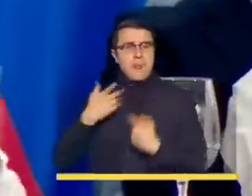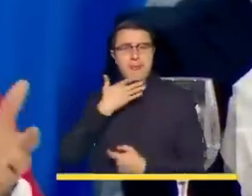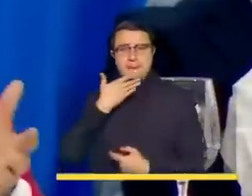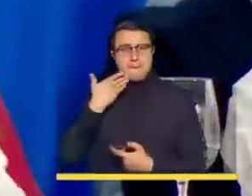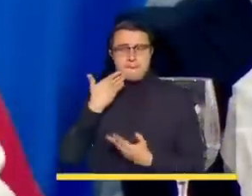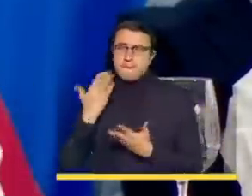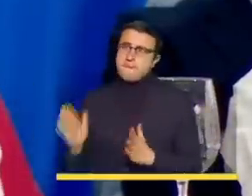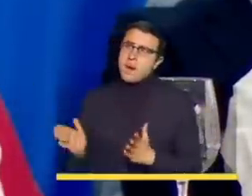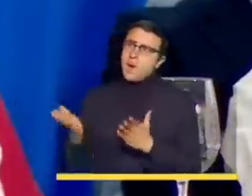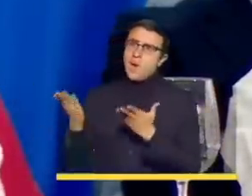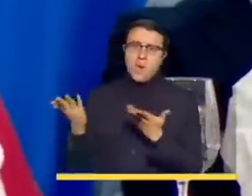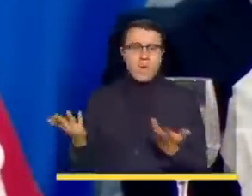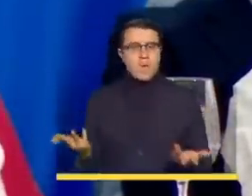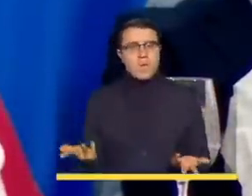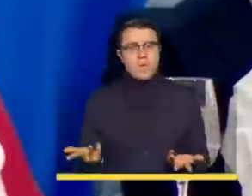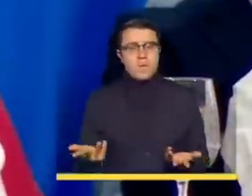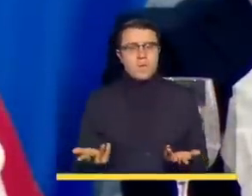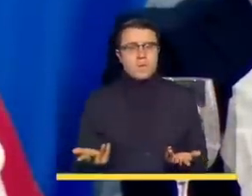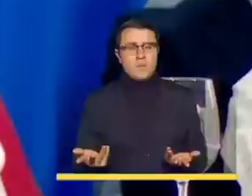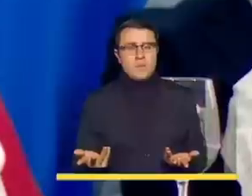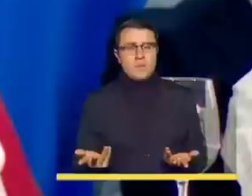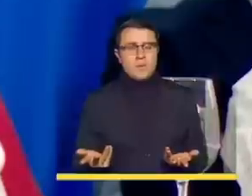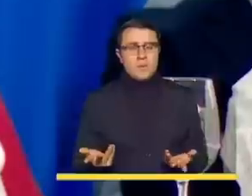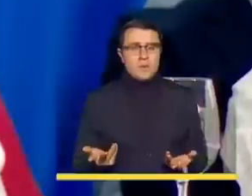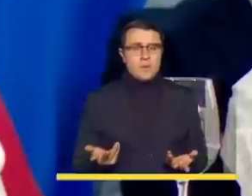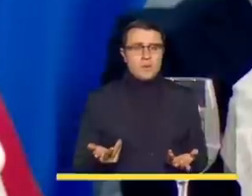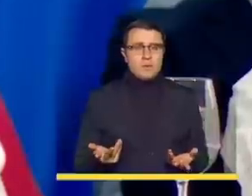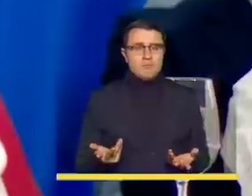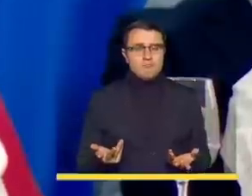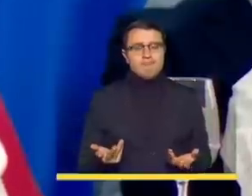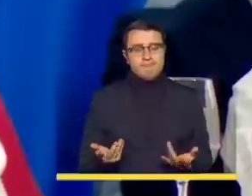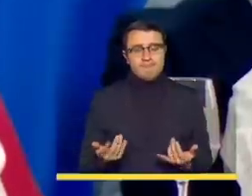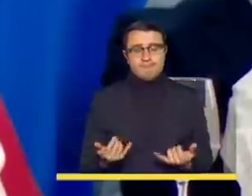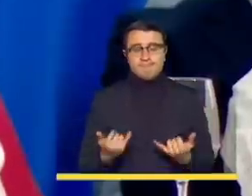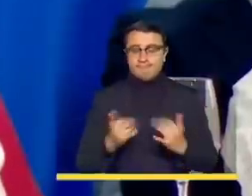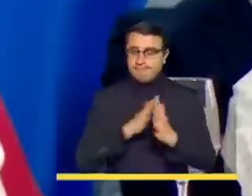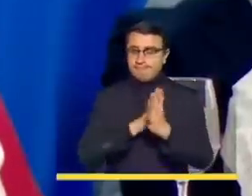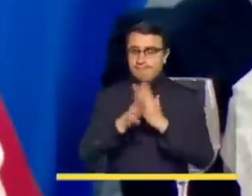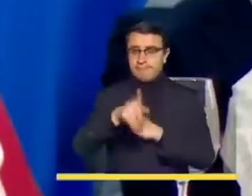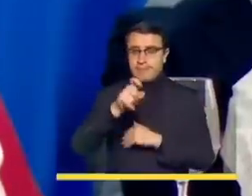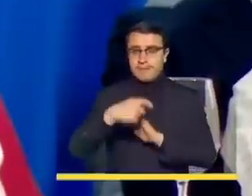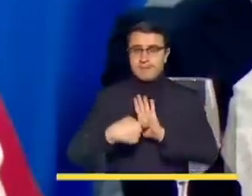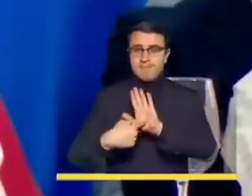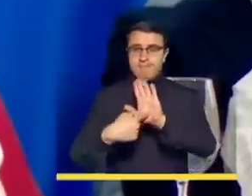de modo que esto debe tomarse en cuenta.